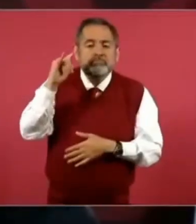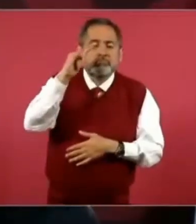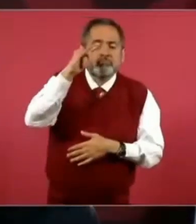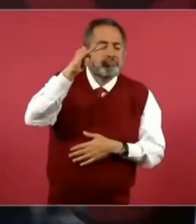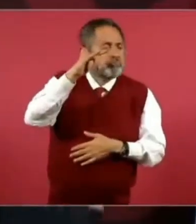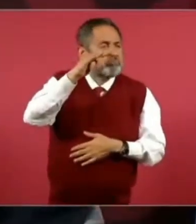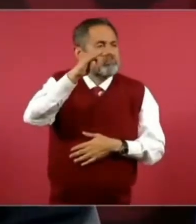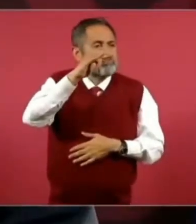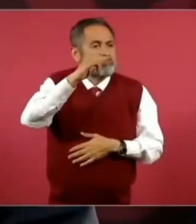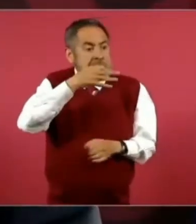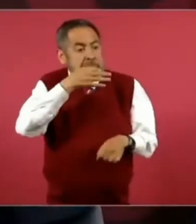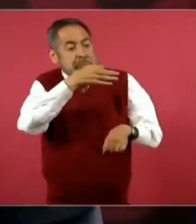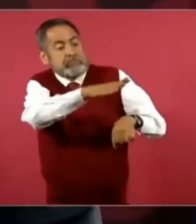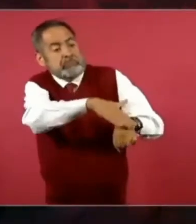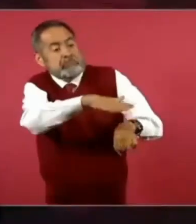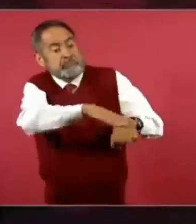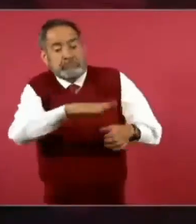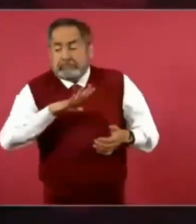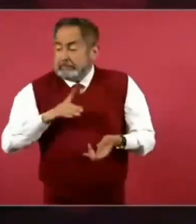comunicaron,